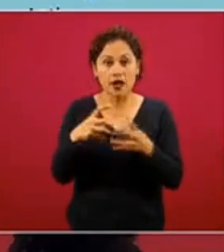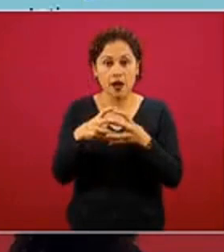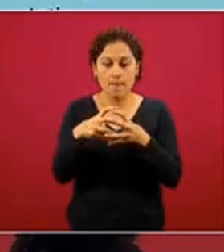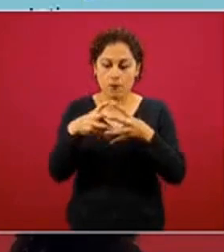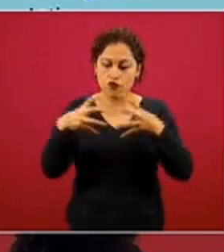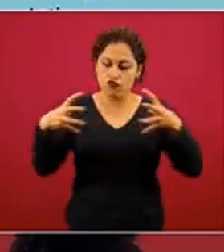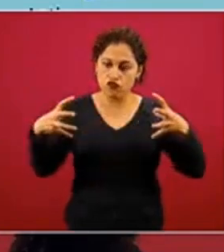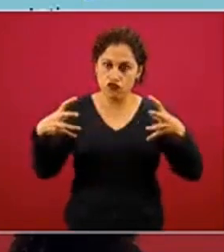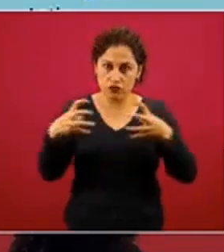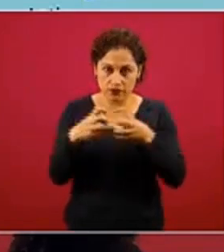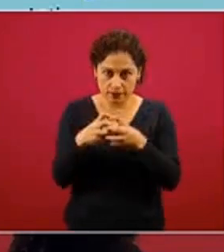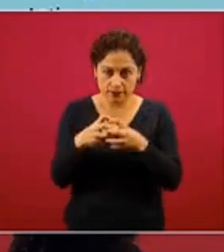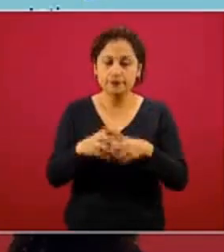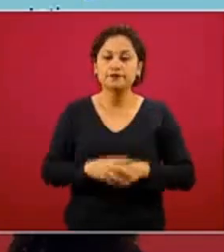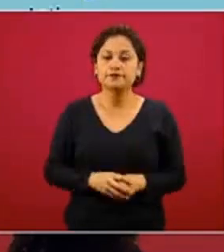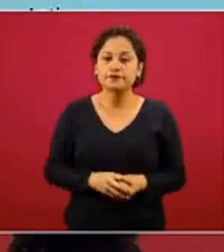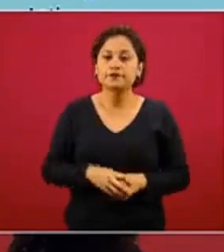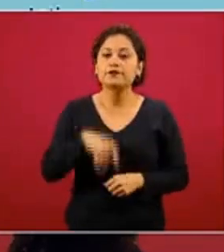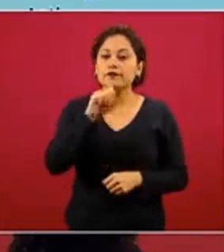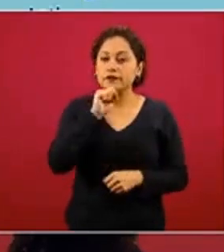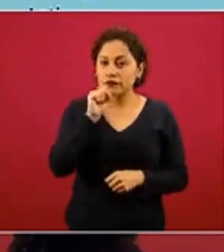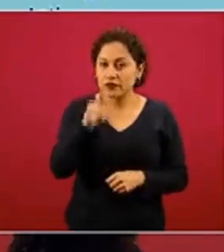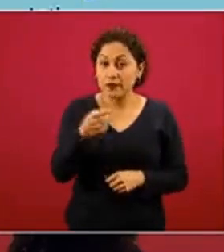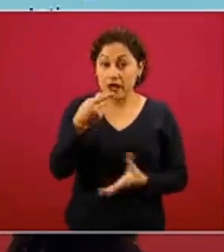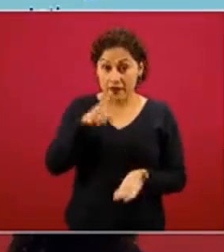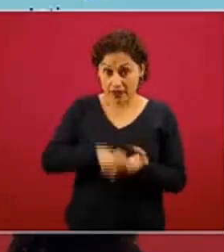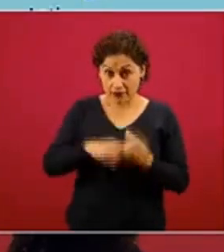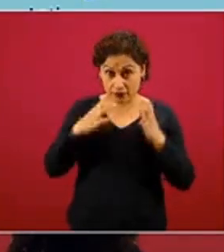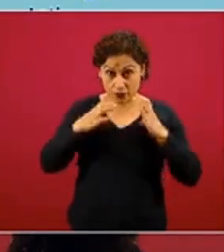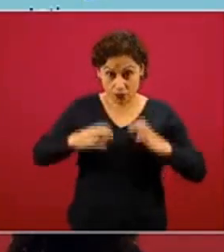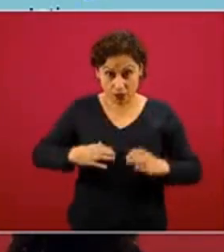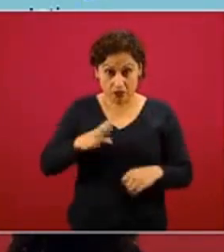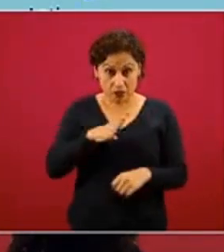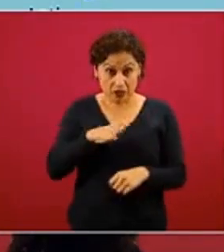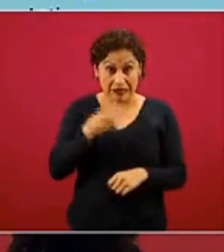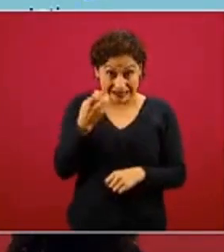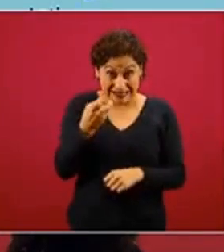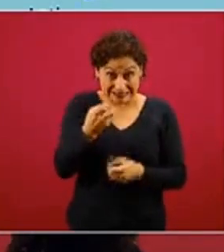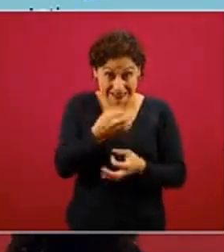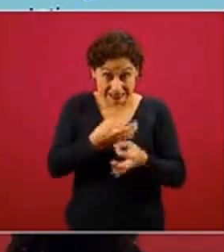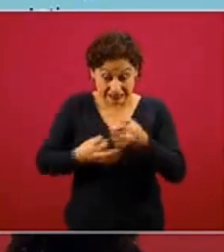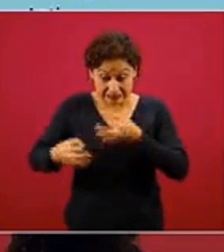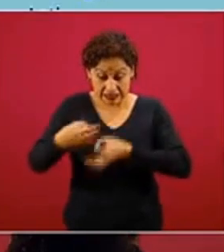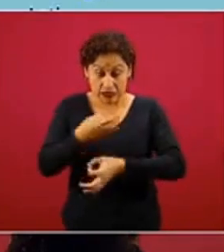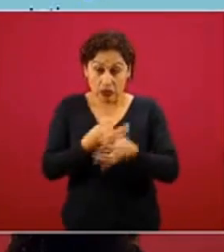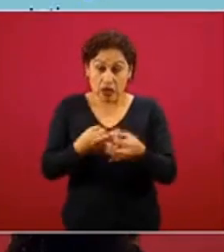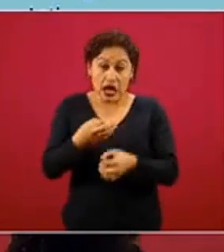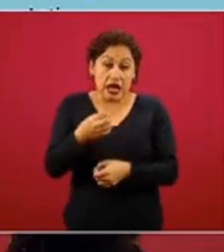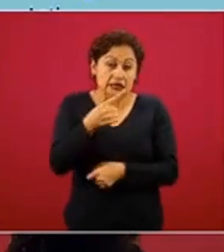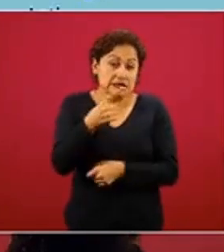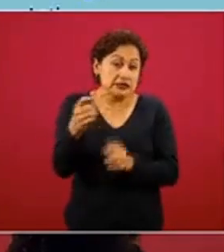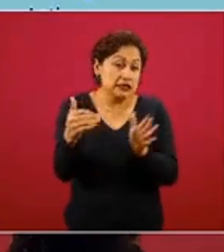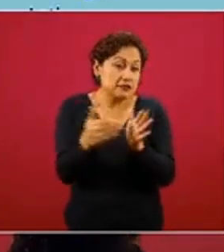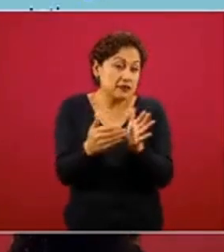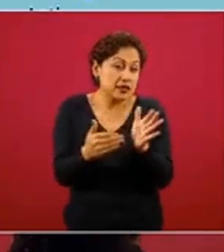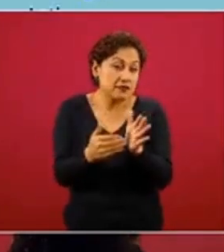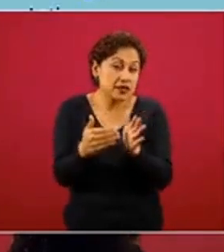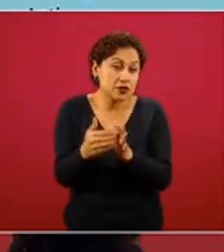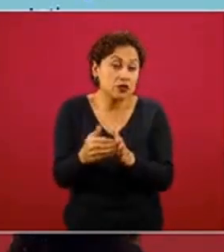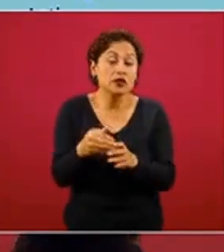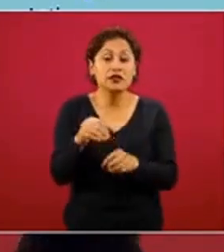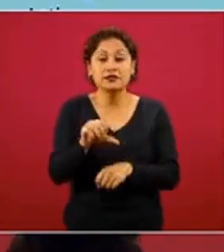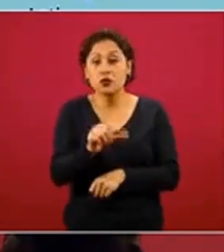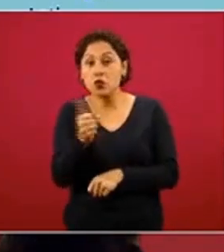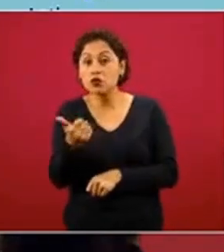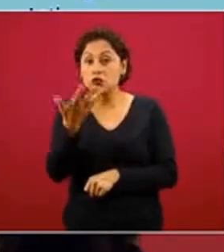tenemos fácilmente 100,000 millones de células que producen anticuerpos y 10,000 billones